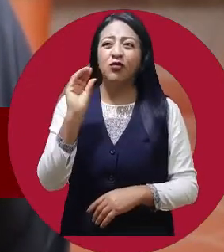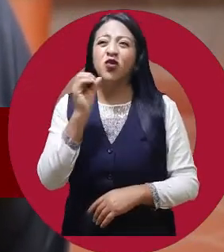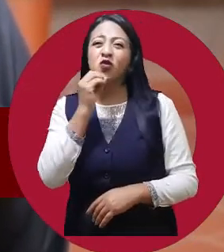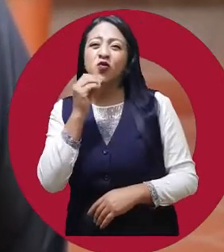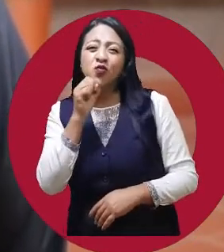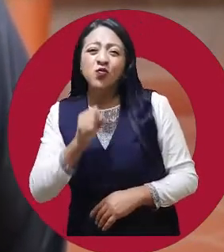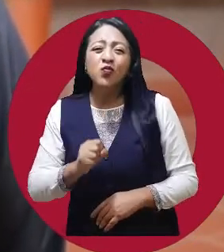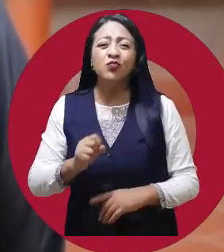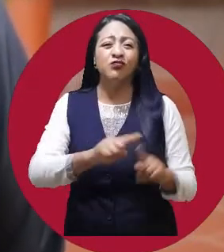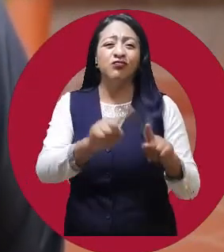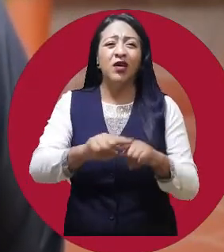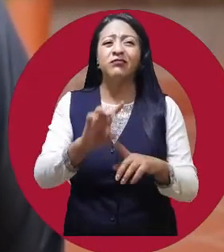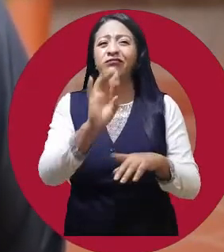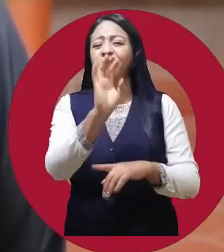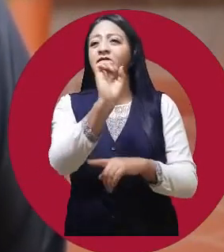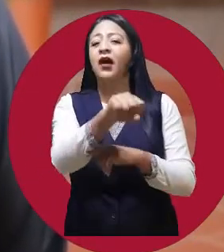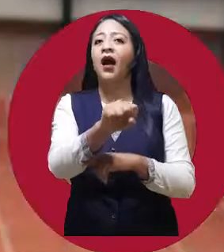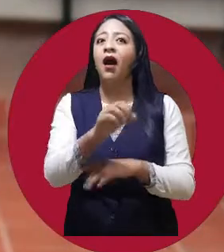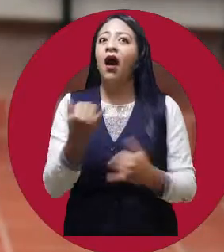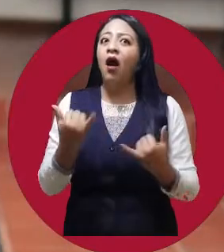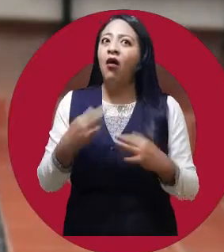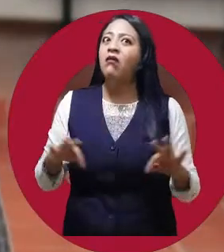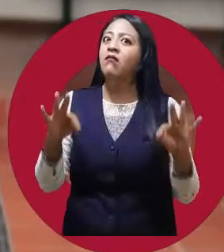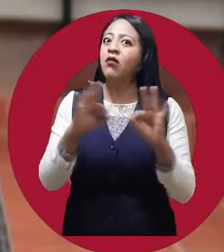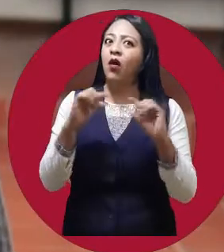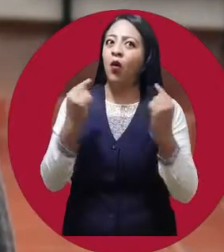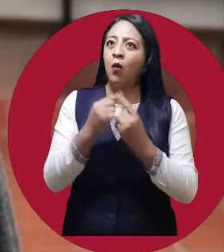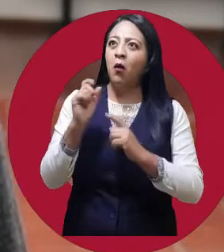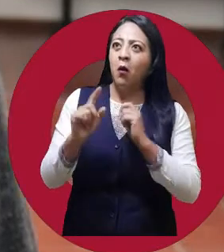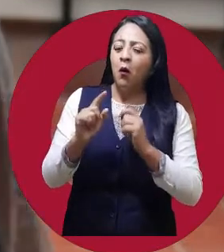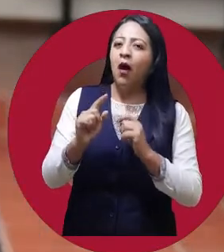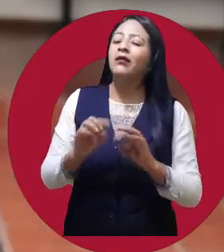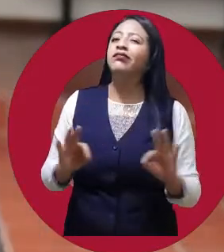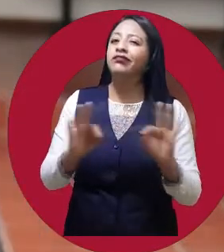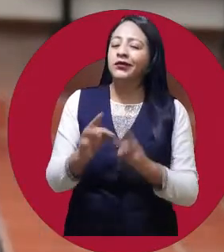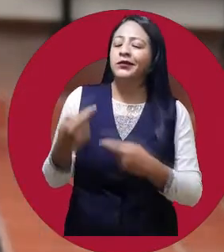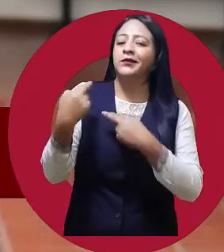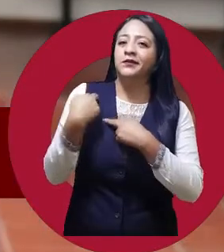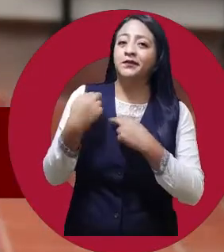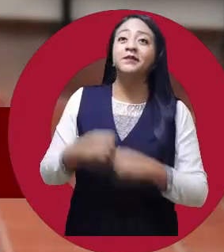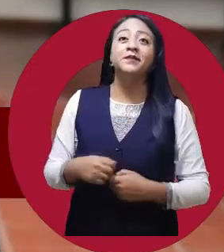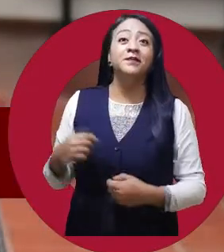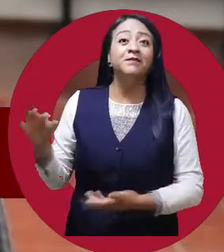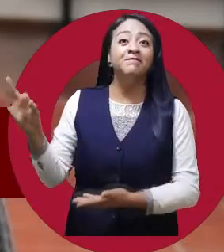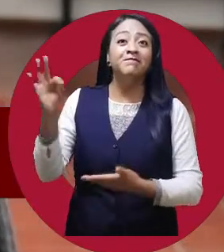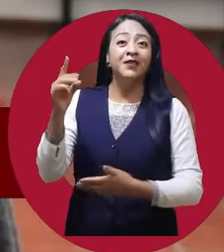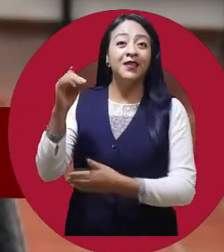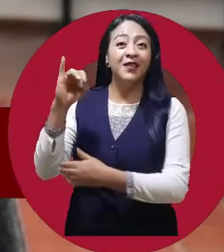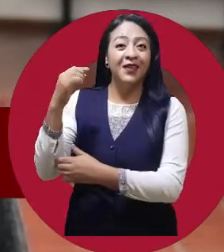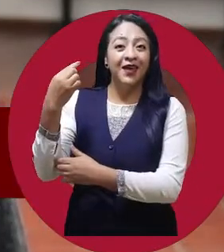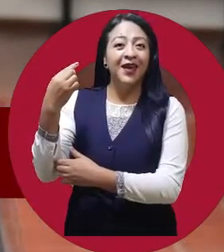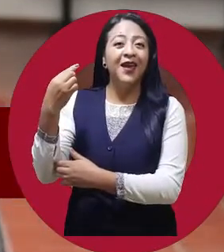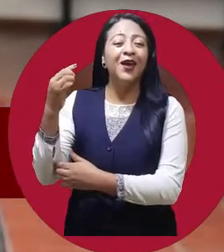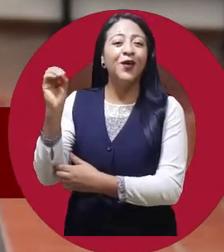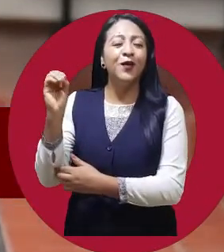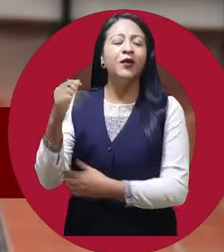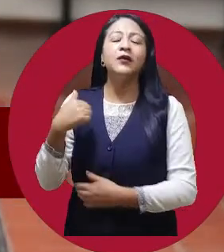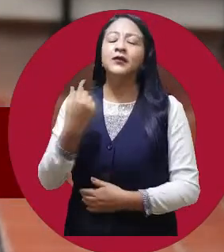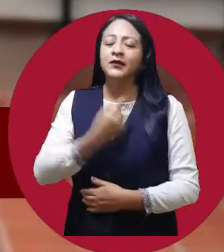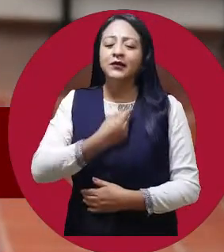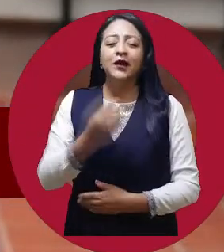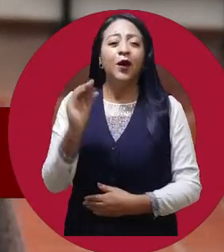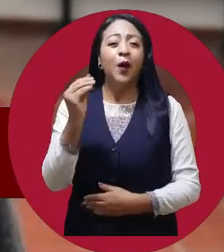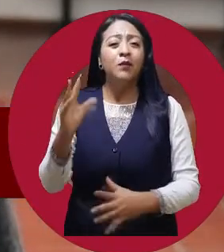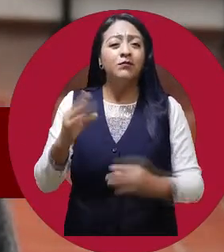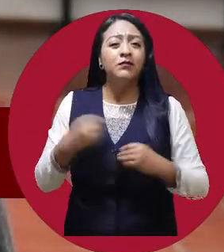estos consejos consultivos, la verdad, es muy importante. Mi nombre es Diego Guerra. Estamos involucrándonos los jóvenes aquí. Nos ayuda